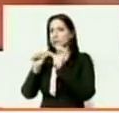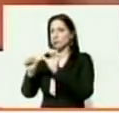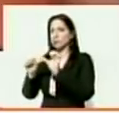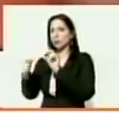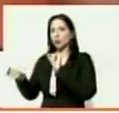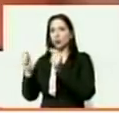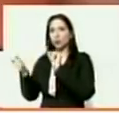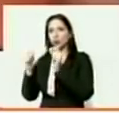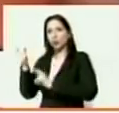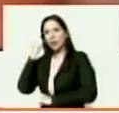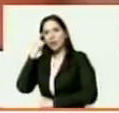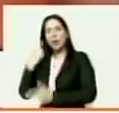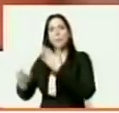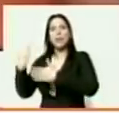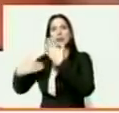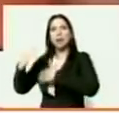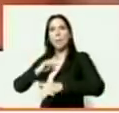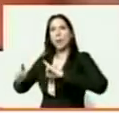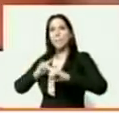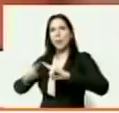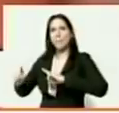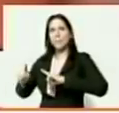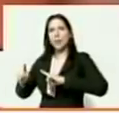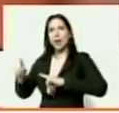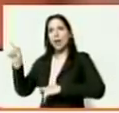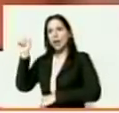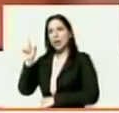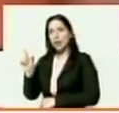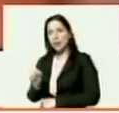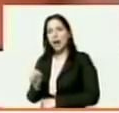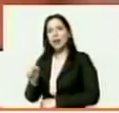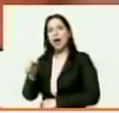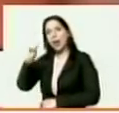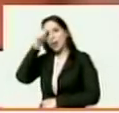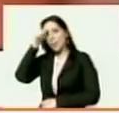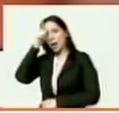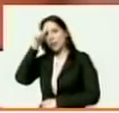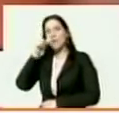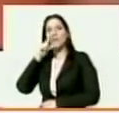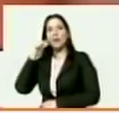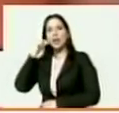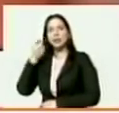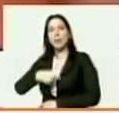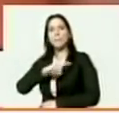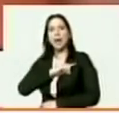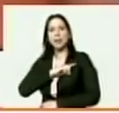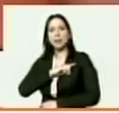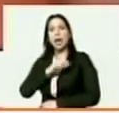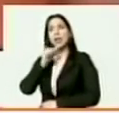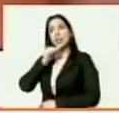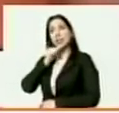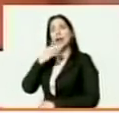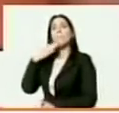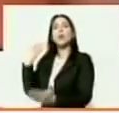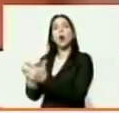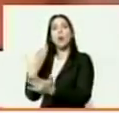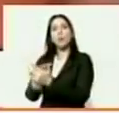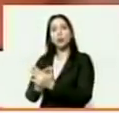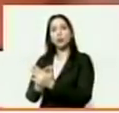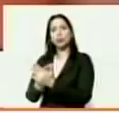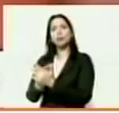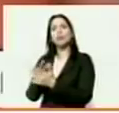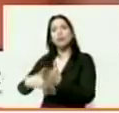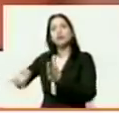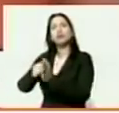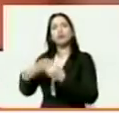pasados con los mandatarios de Italia, Alemania, Francia y España, y a quienes le propuso revivir